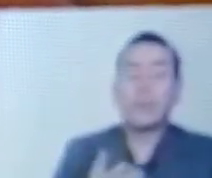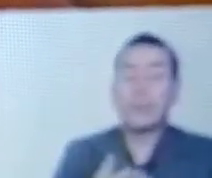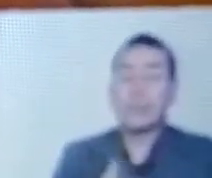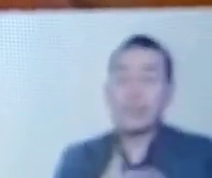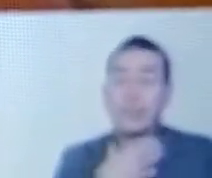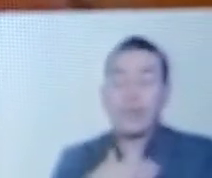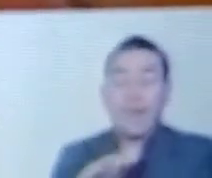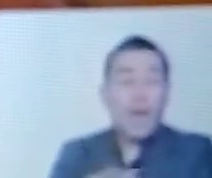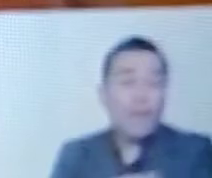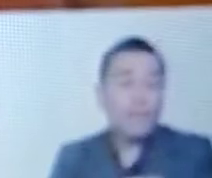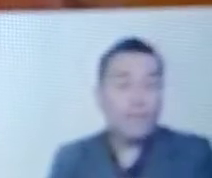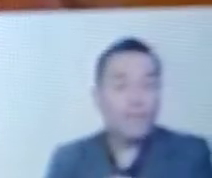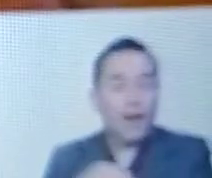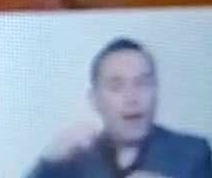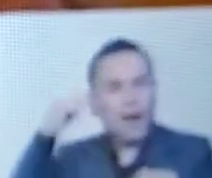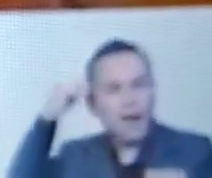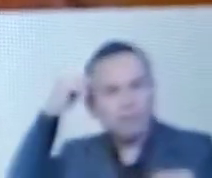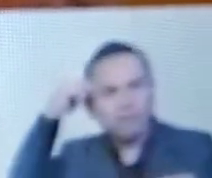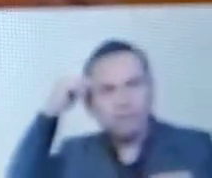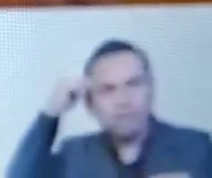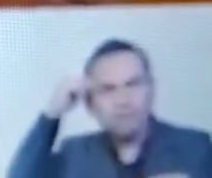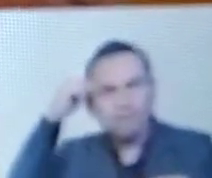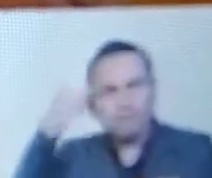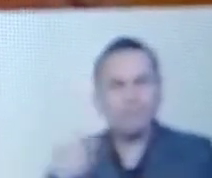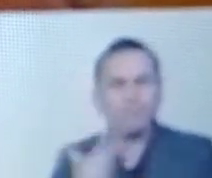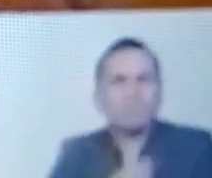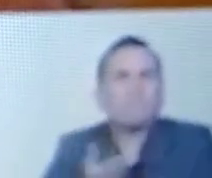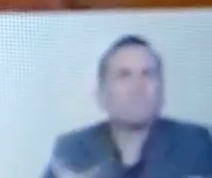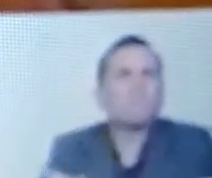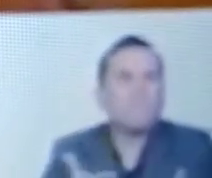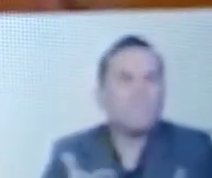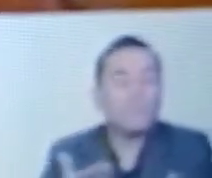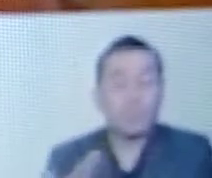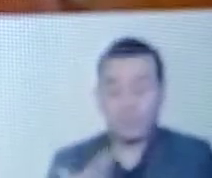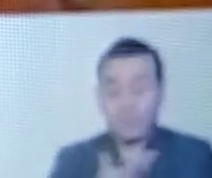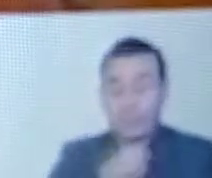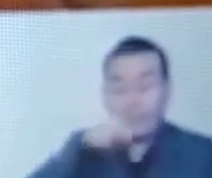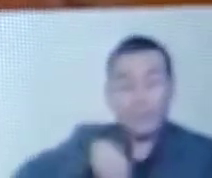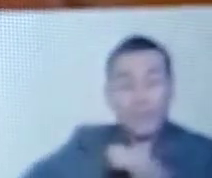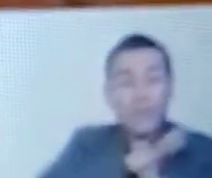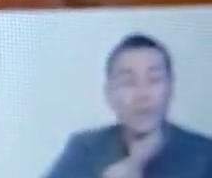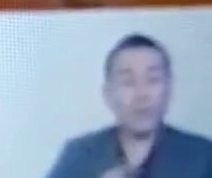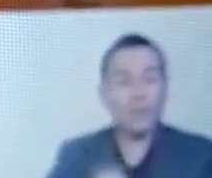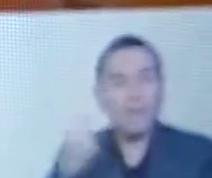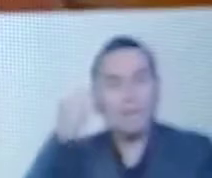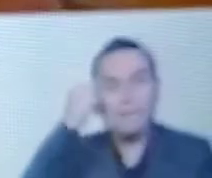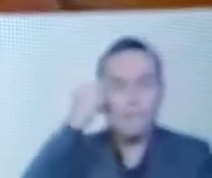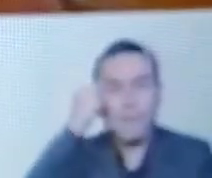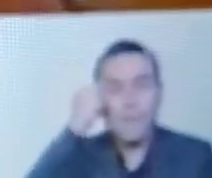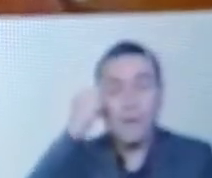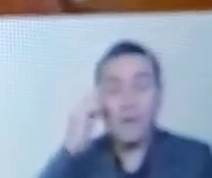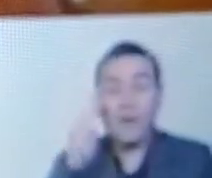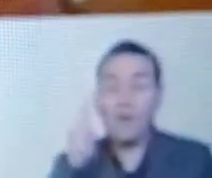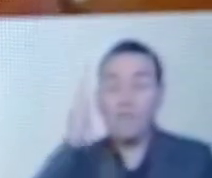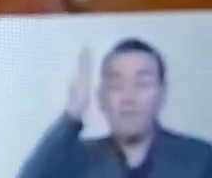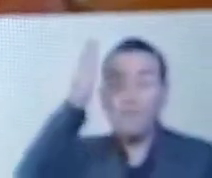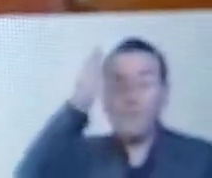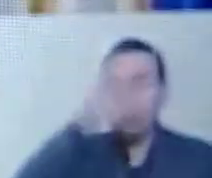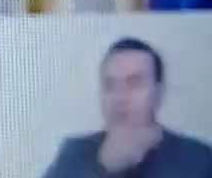aviso para reflexionar sobre nuestro camino. Y hablé de cómo en El Salvador, a pesar de todo, estábamos pensando en ese futuro con